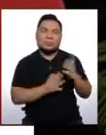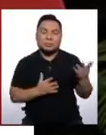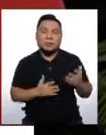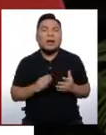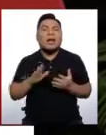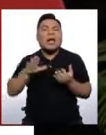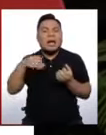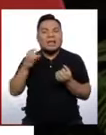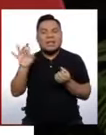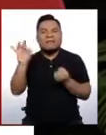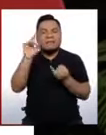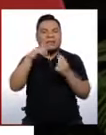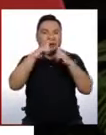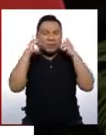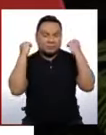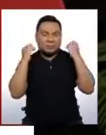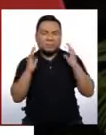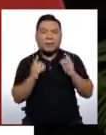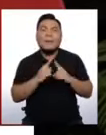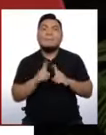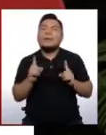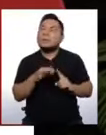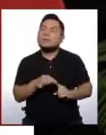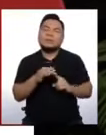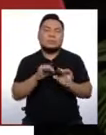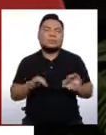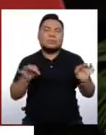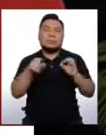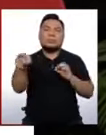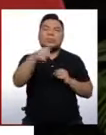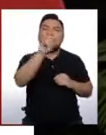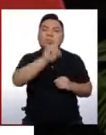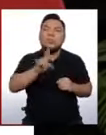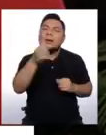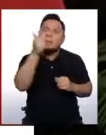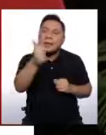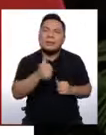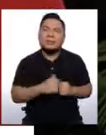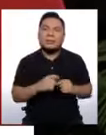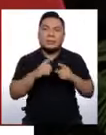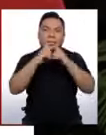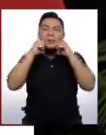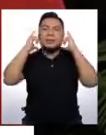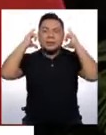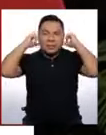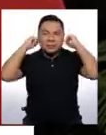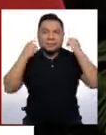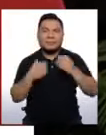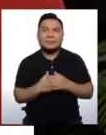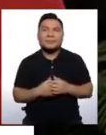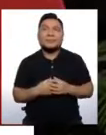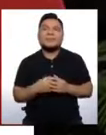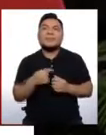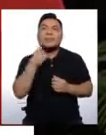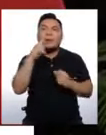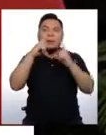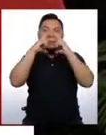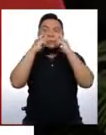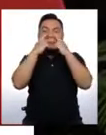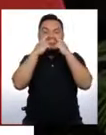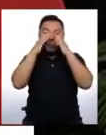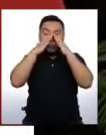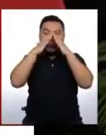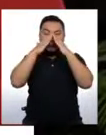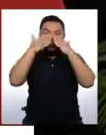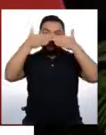diferente forma lo que interesa es que la mascarilla tiene que ser bien usada ponemos y tiene que cubrir nariz